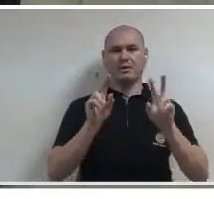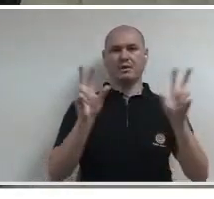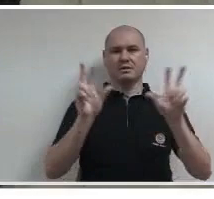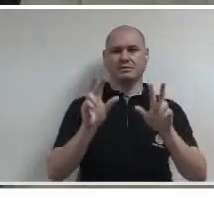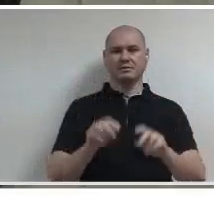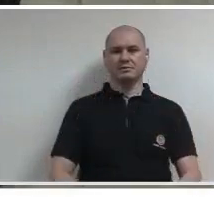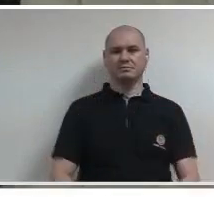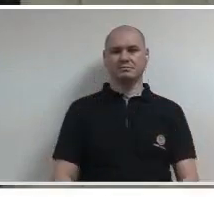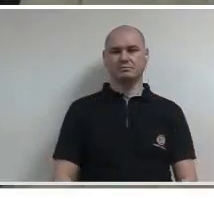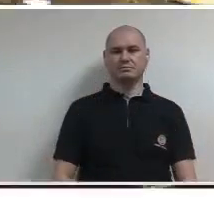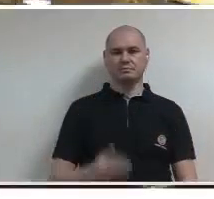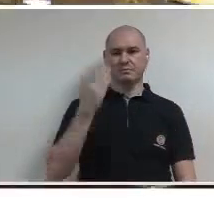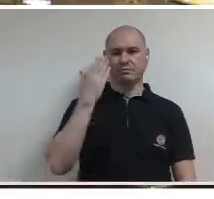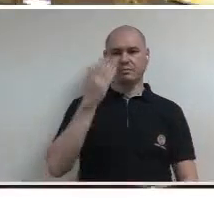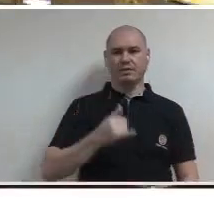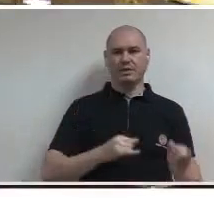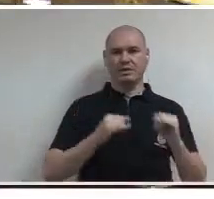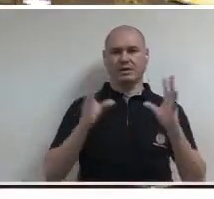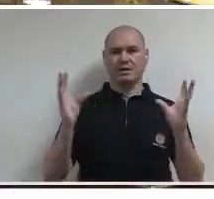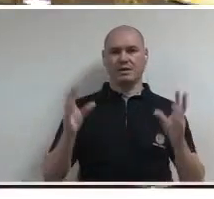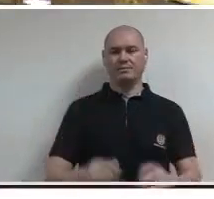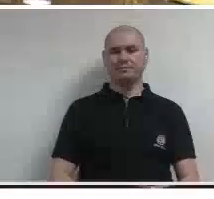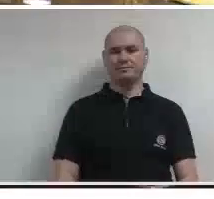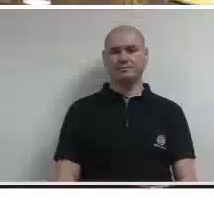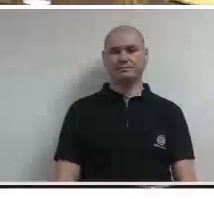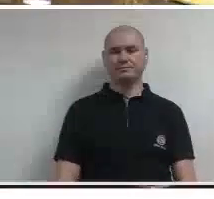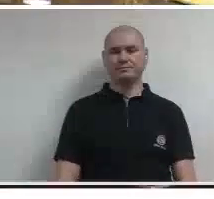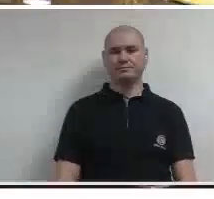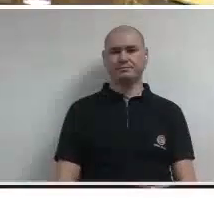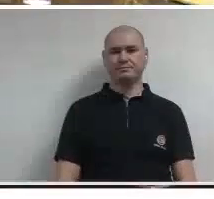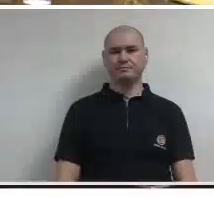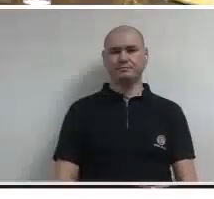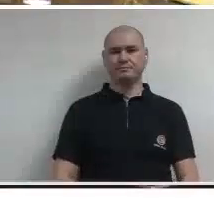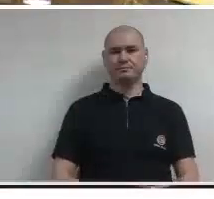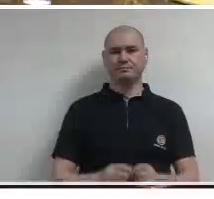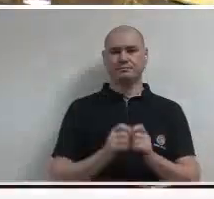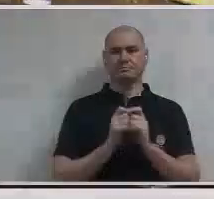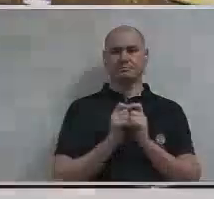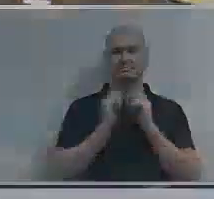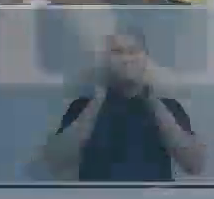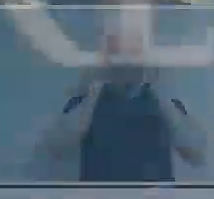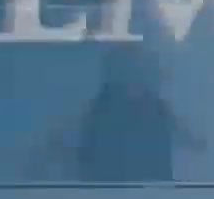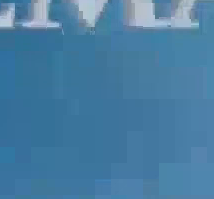se han ido para Itécuri, a Guille PM o para Guille PM, a Guille PM, a Guille PM, a Guille PM.